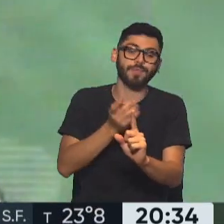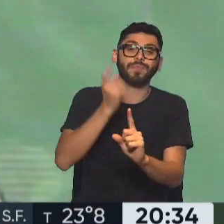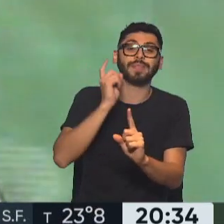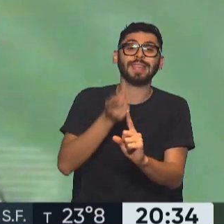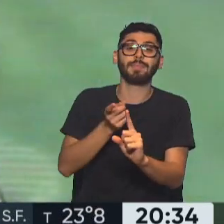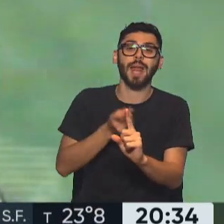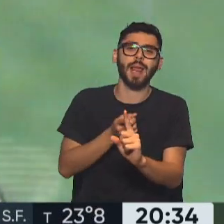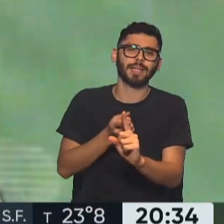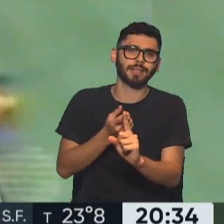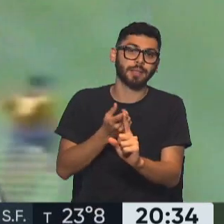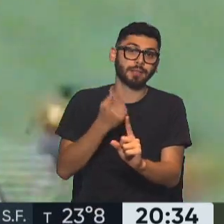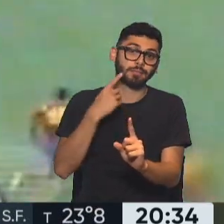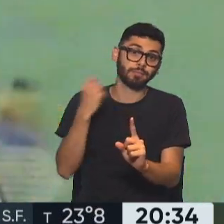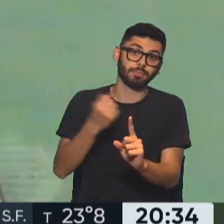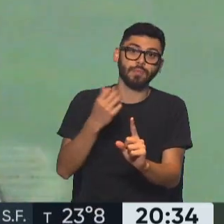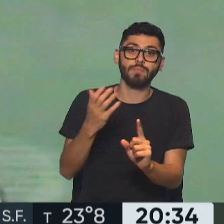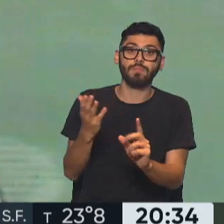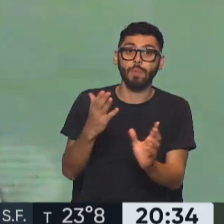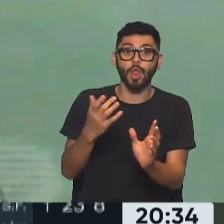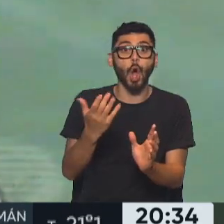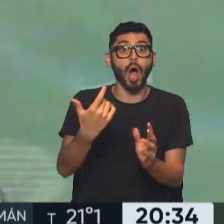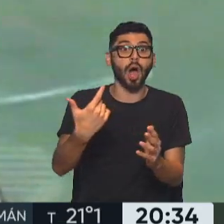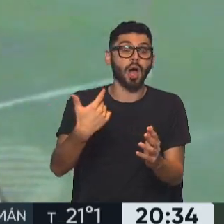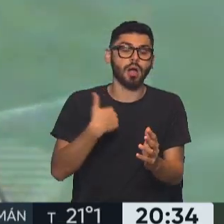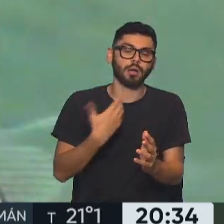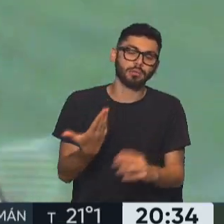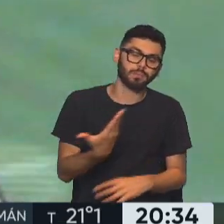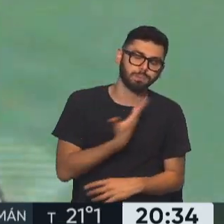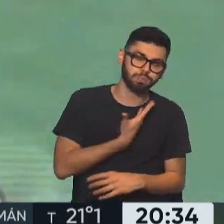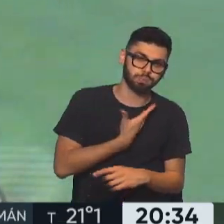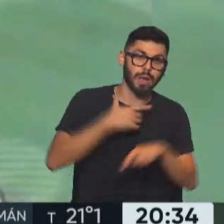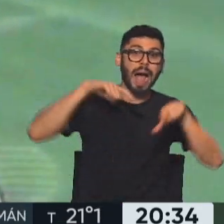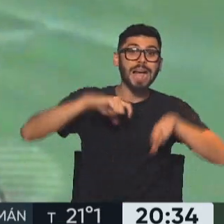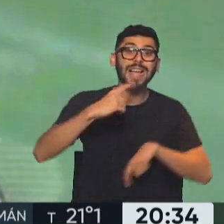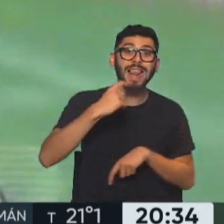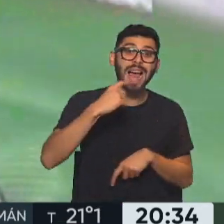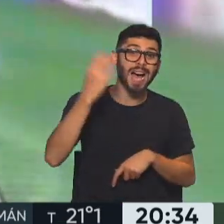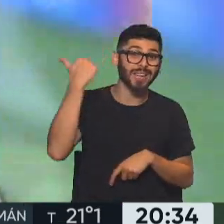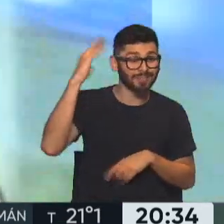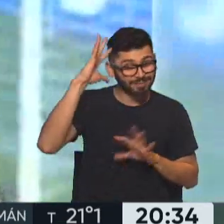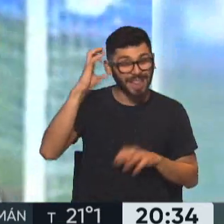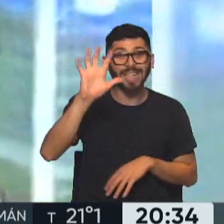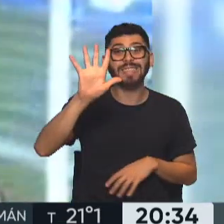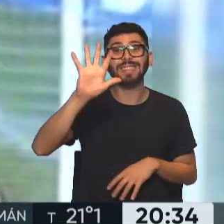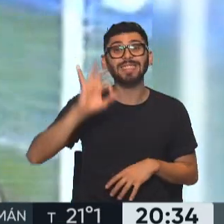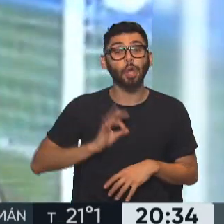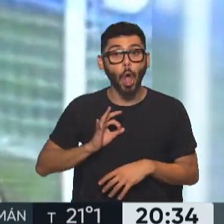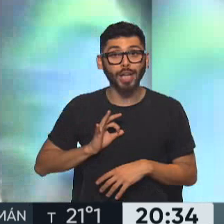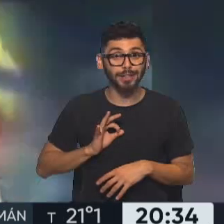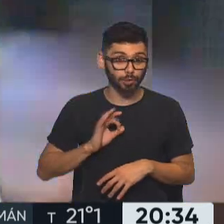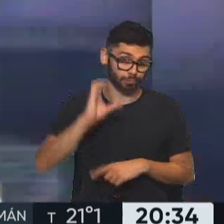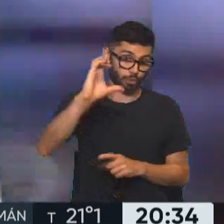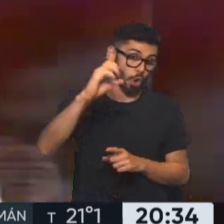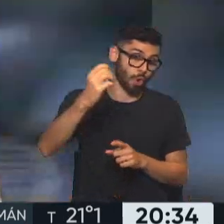actor fundamental del paseo que nos comimos en la cancha de River, en aquel recordado 5-0 de Colombia a